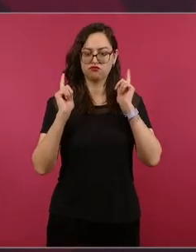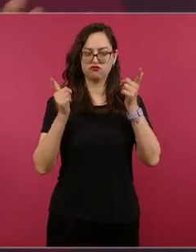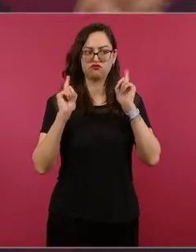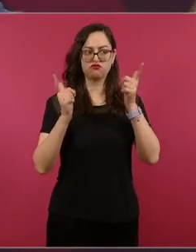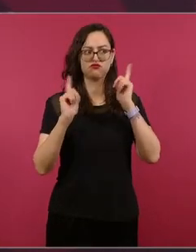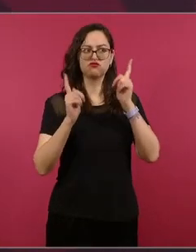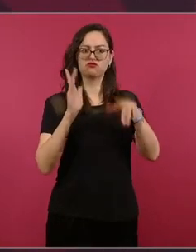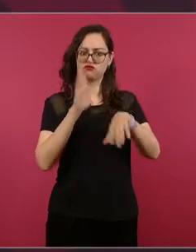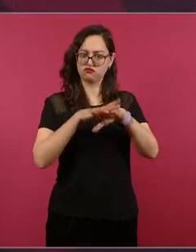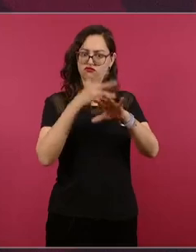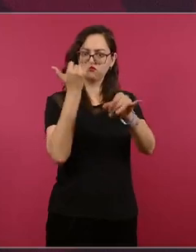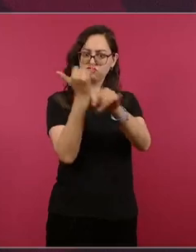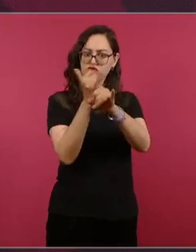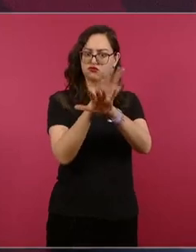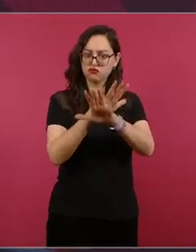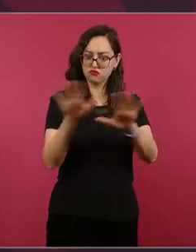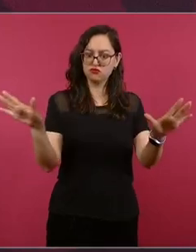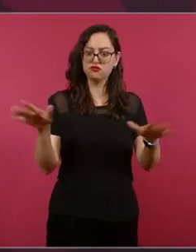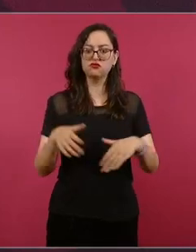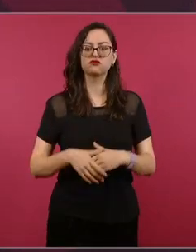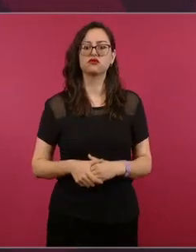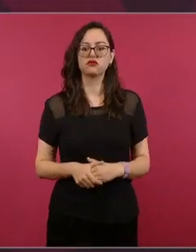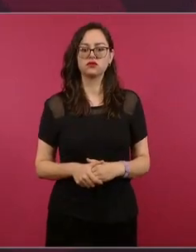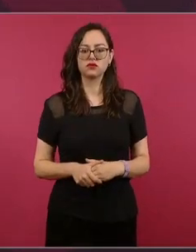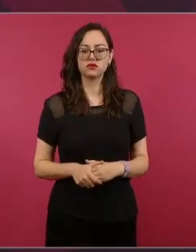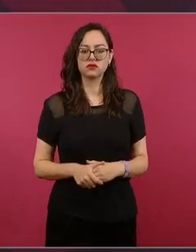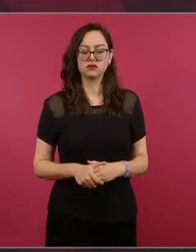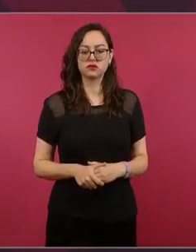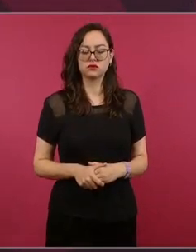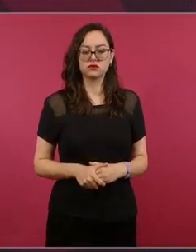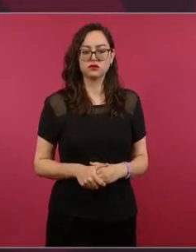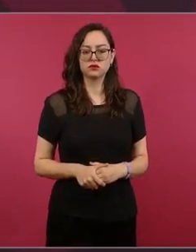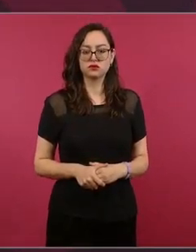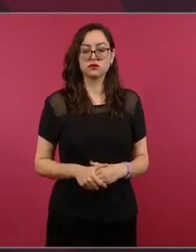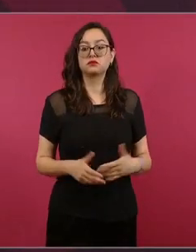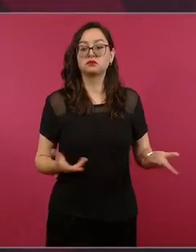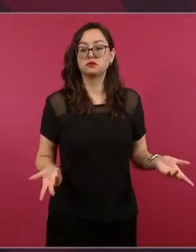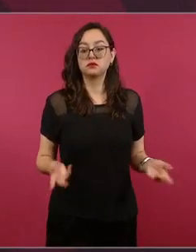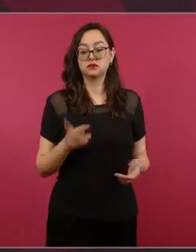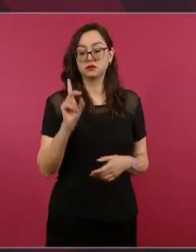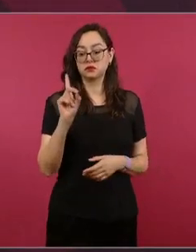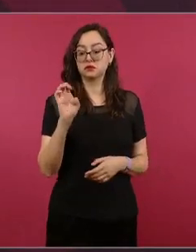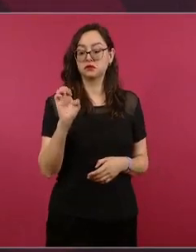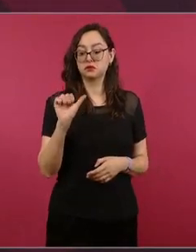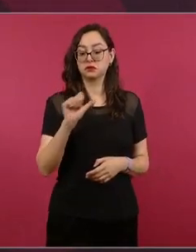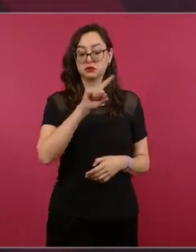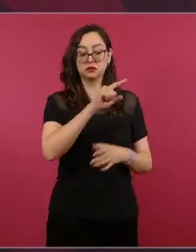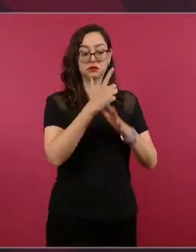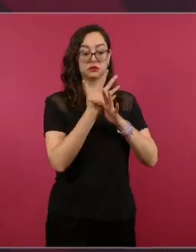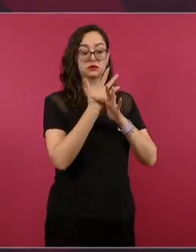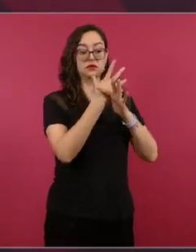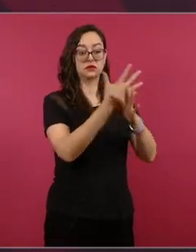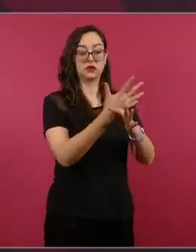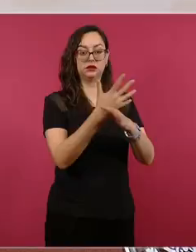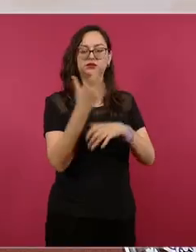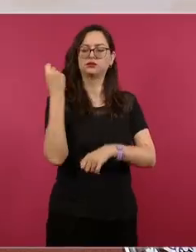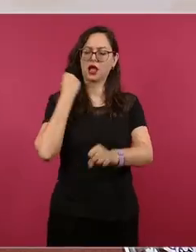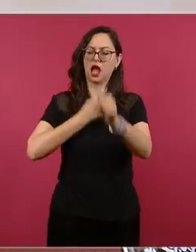porque dijeron, sí, fue una investigación que se abrió en 2006, pero ya se cerró,